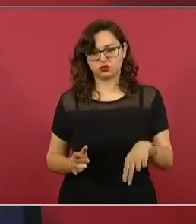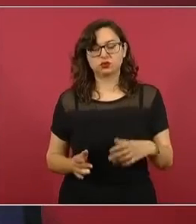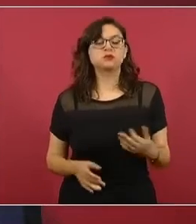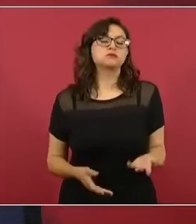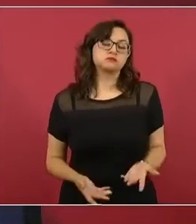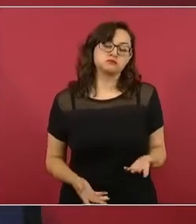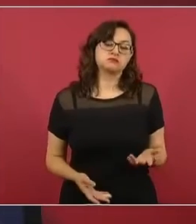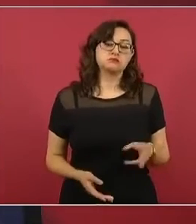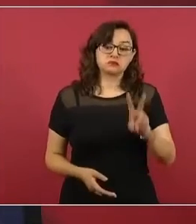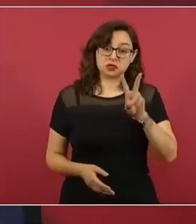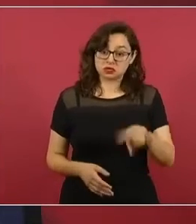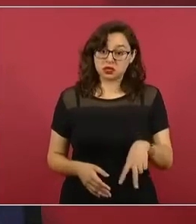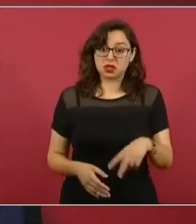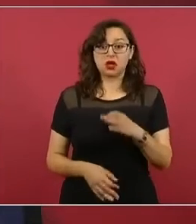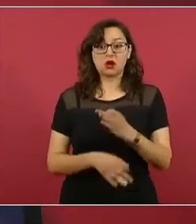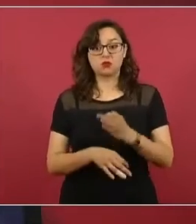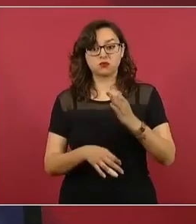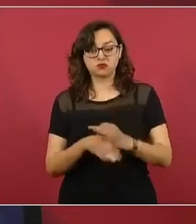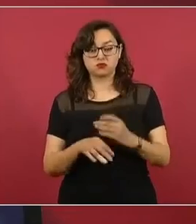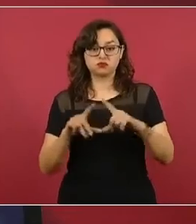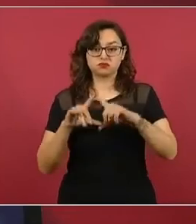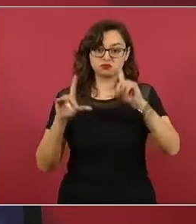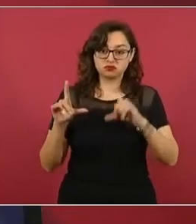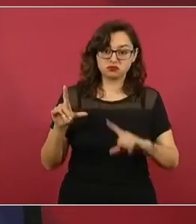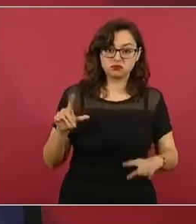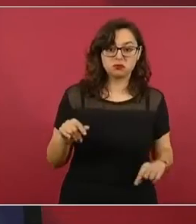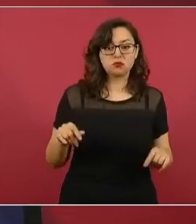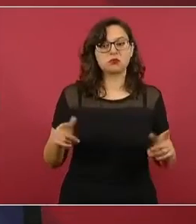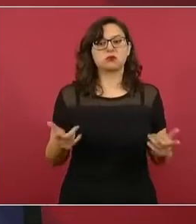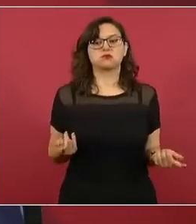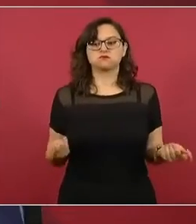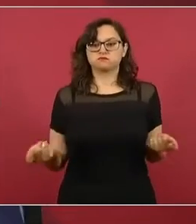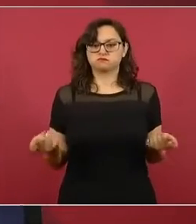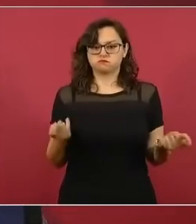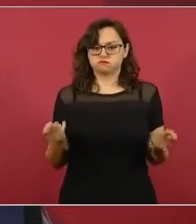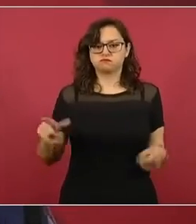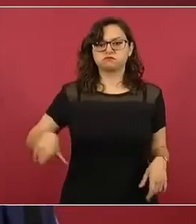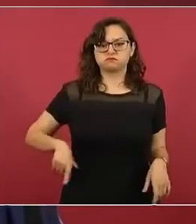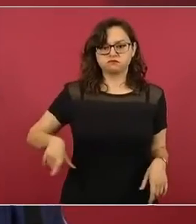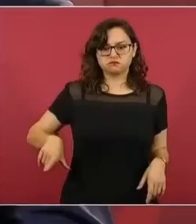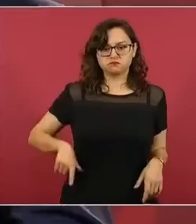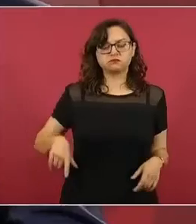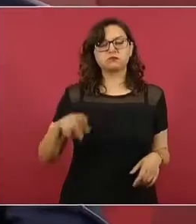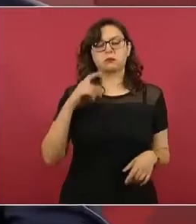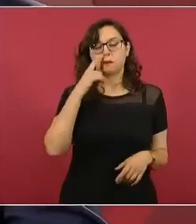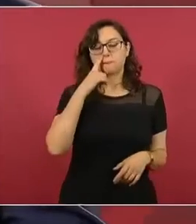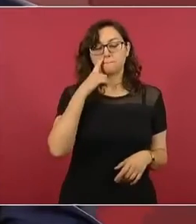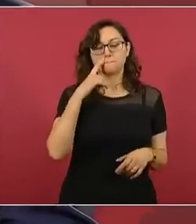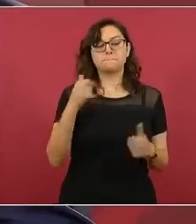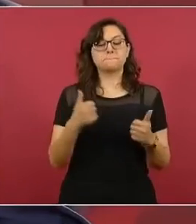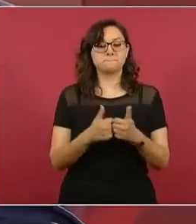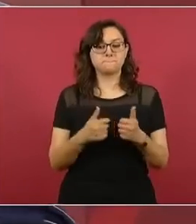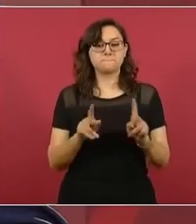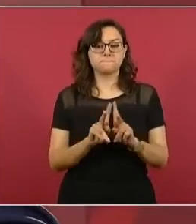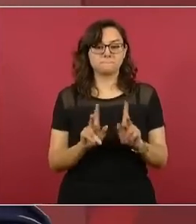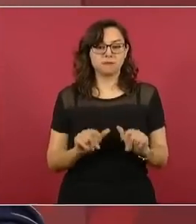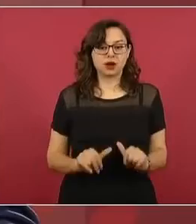paz, hay tranquilidad en nuestro país. Tenemos un